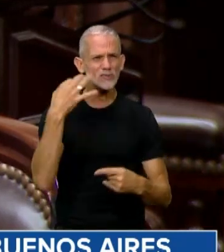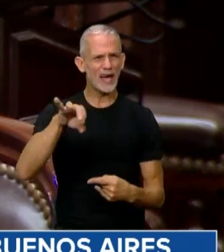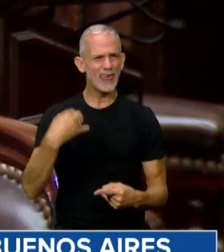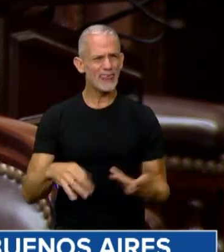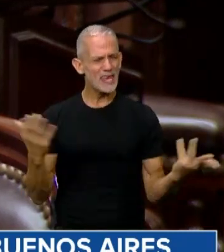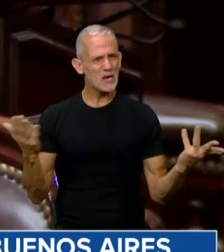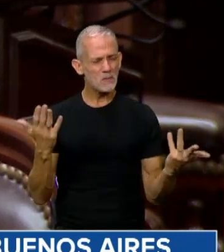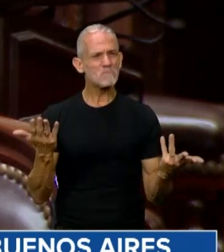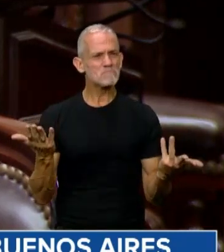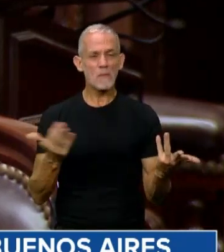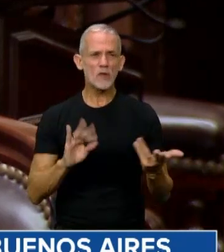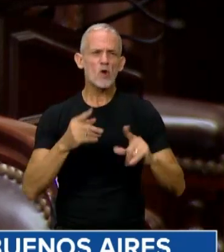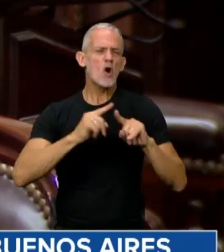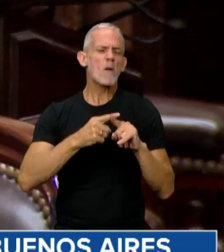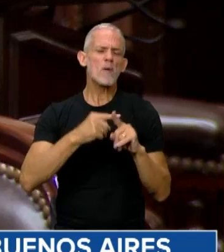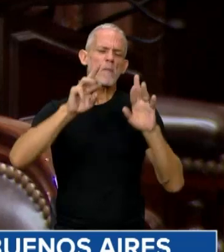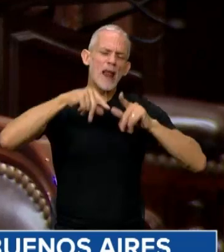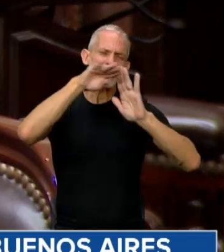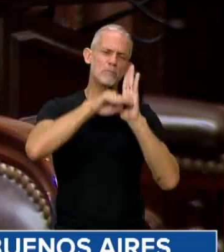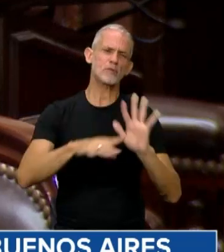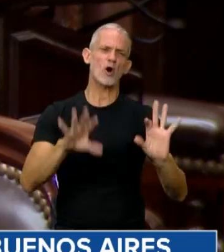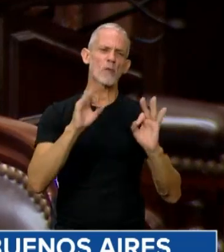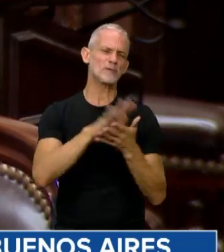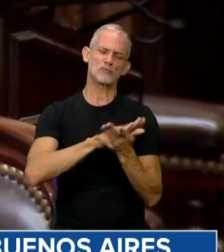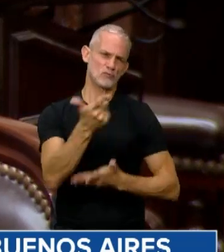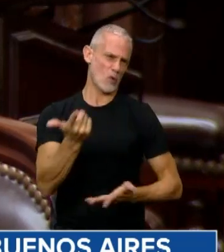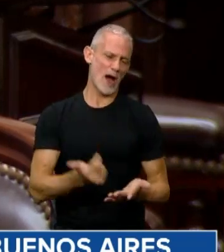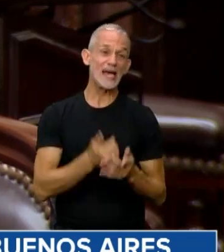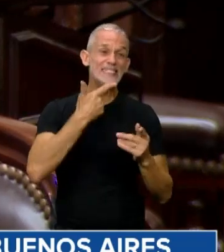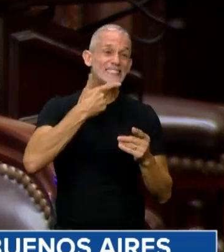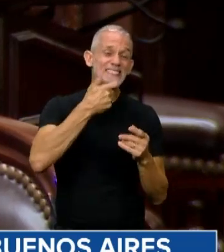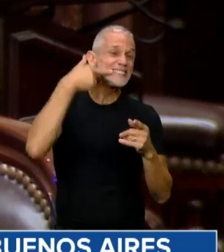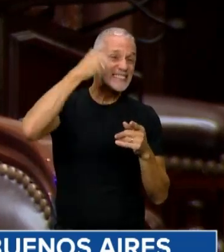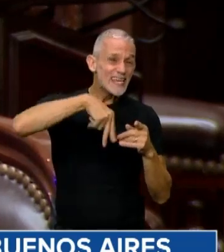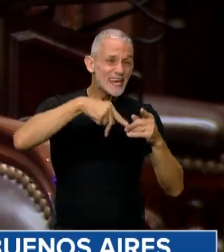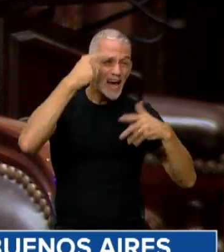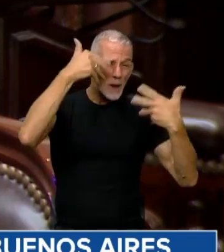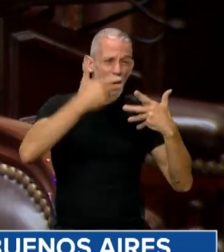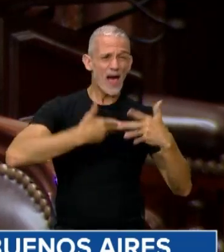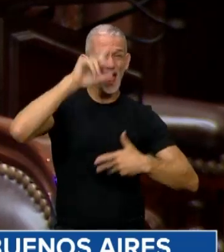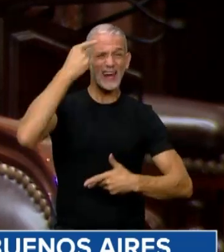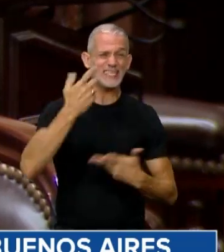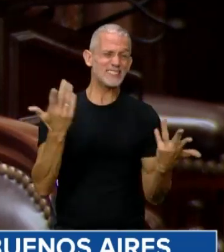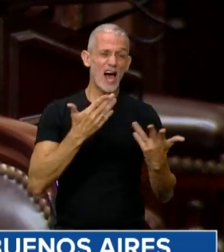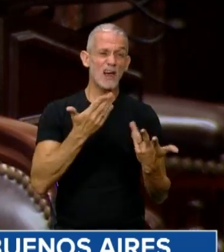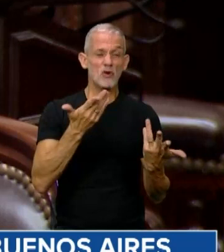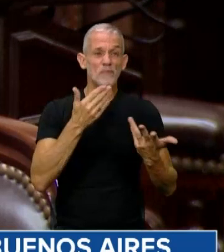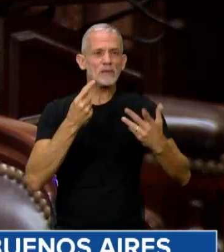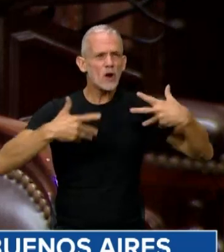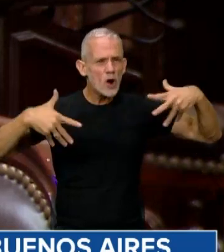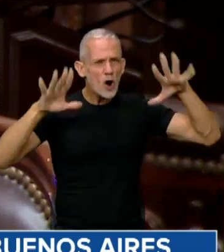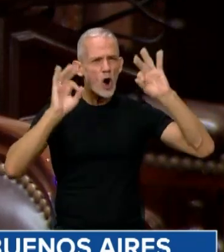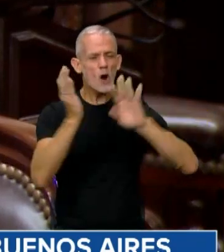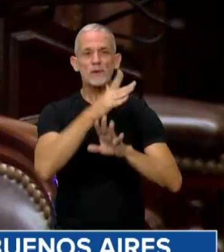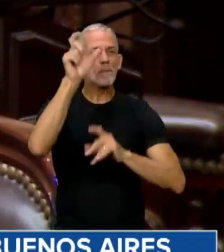hacer. Insisto, sin una política integral no hay solución. Sin capacidades del Estado y sin la